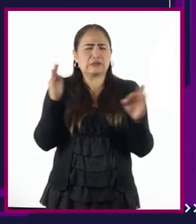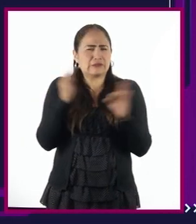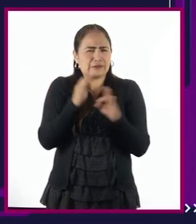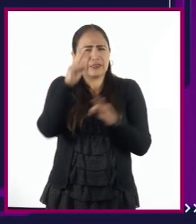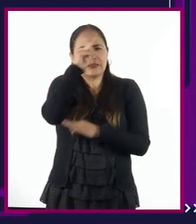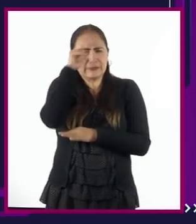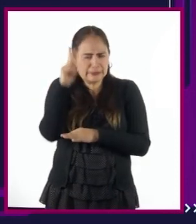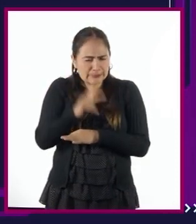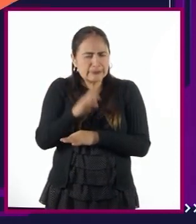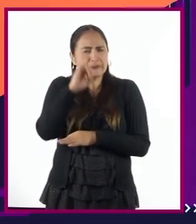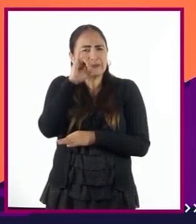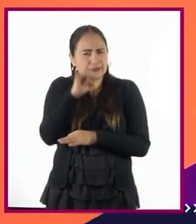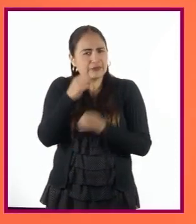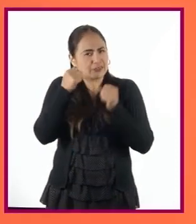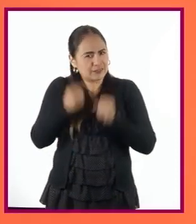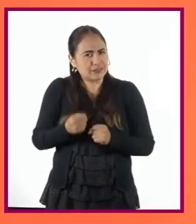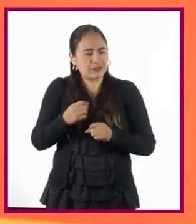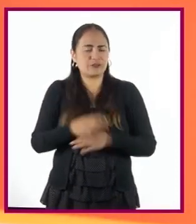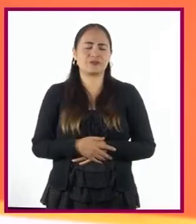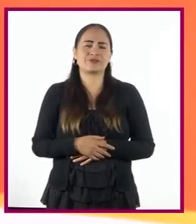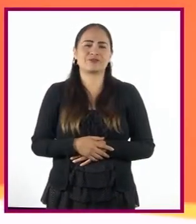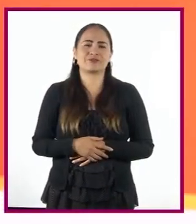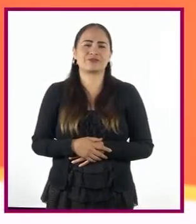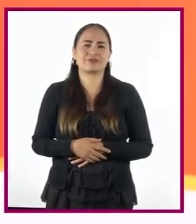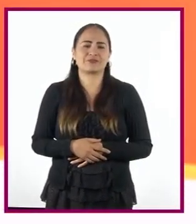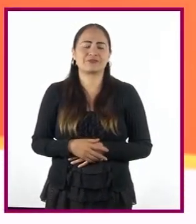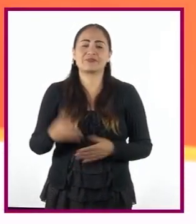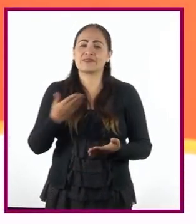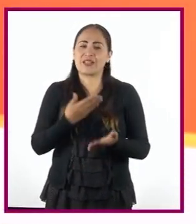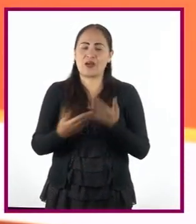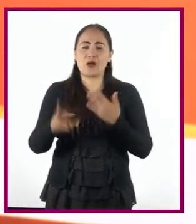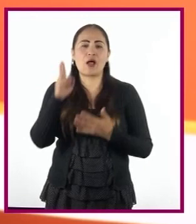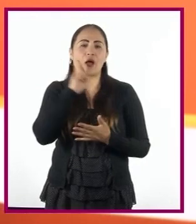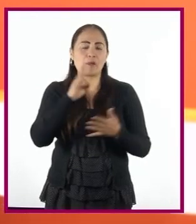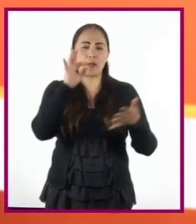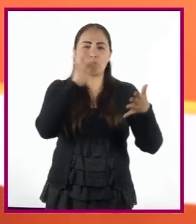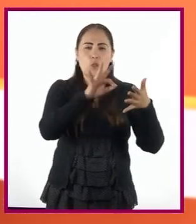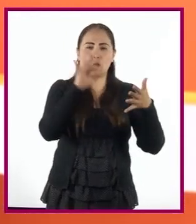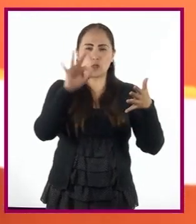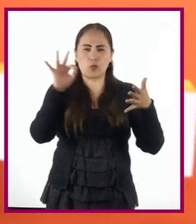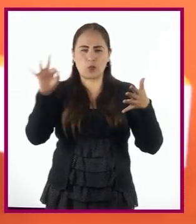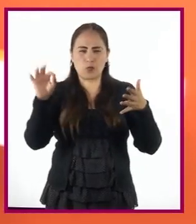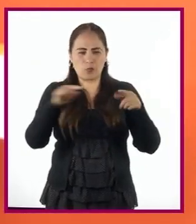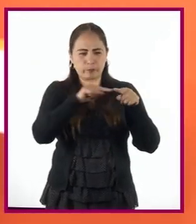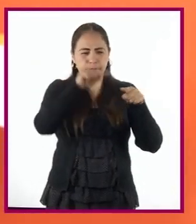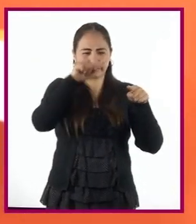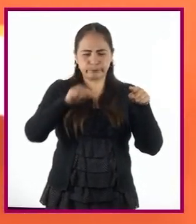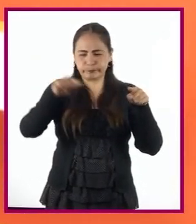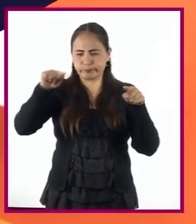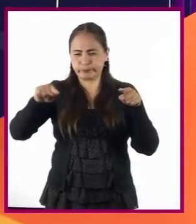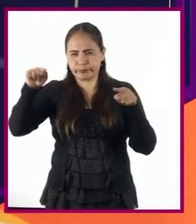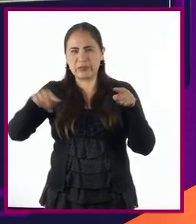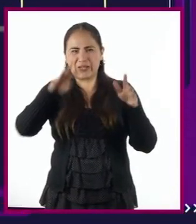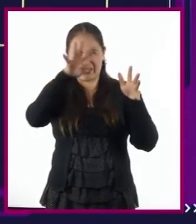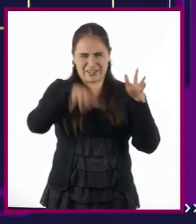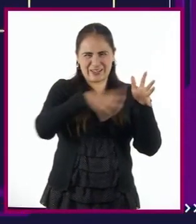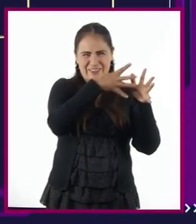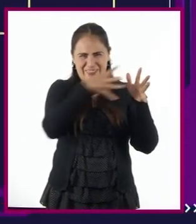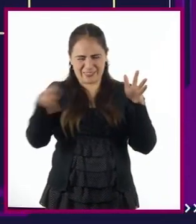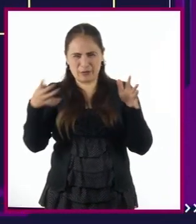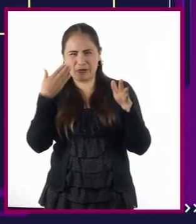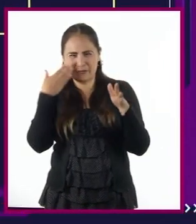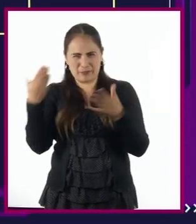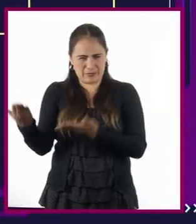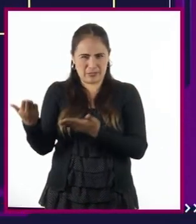frío. Ahora vamos a construir una gráfica de línea. En la tabla se presenta la cantidad